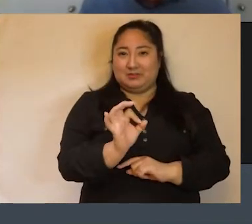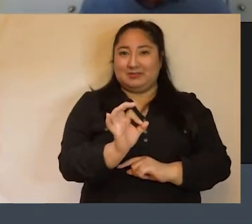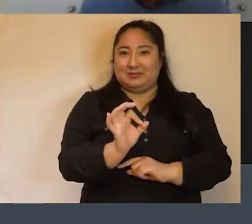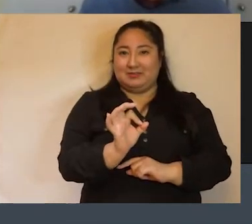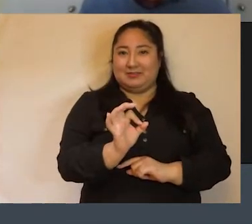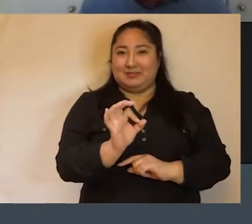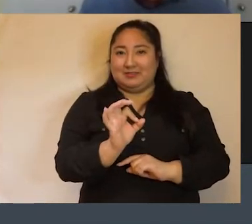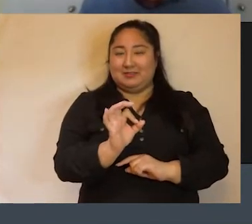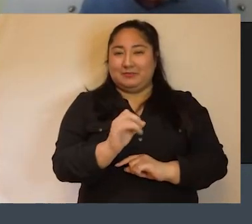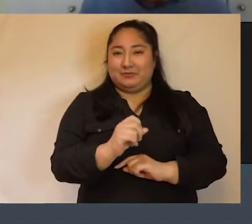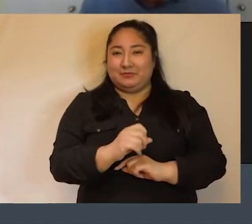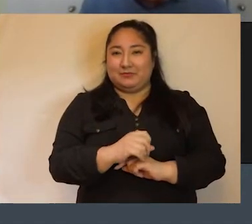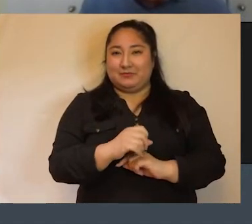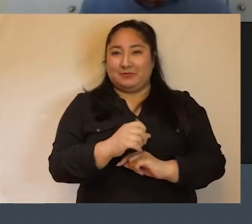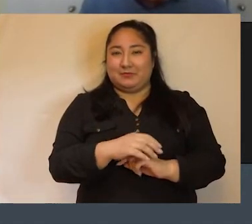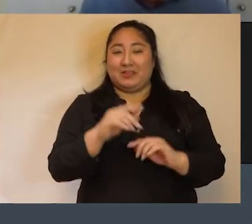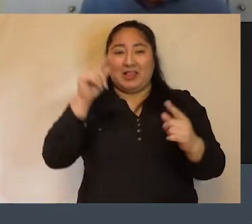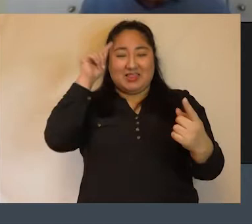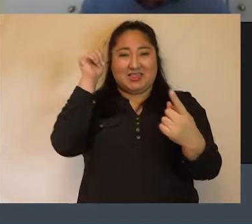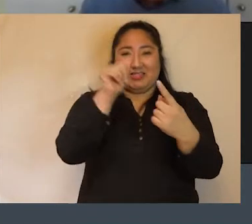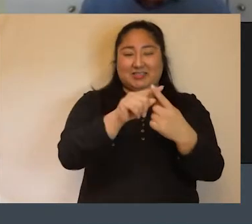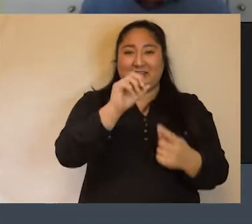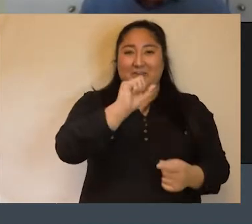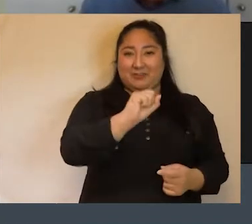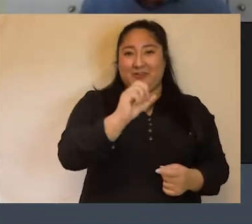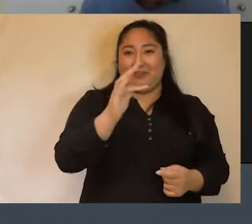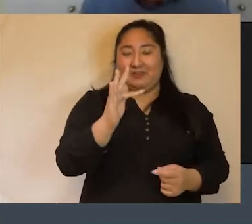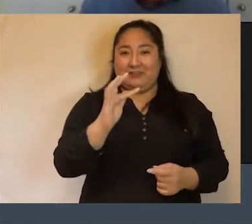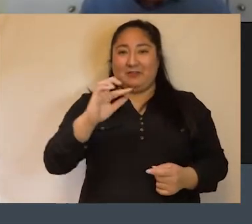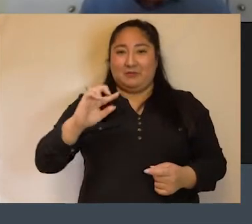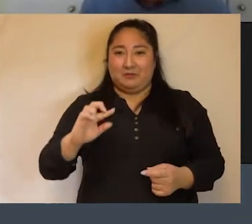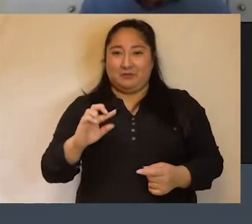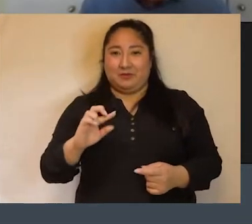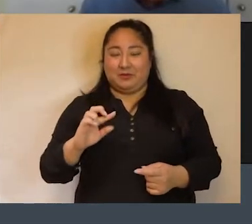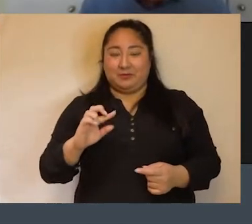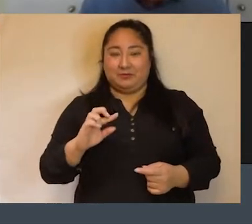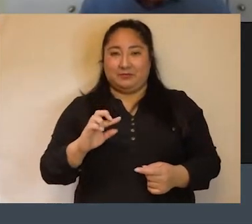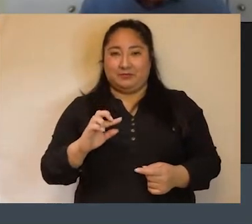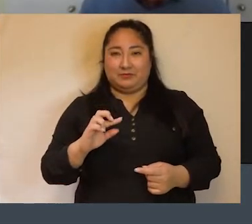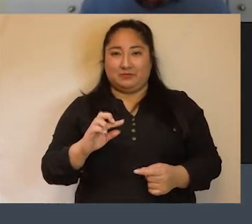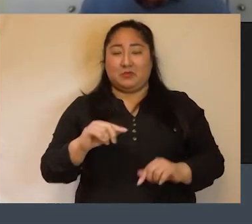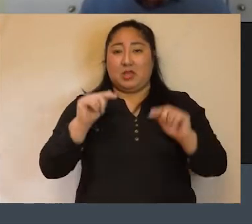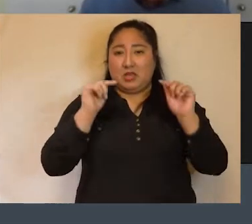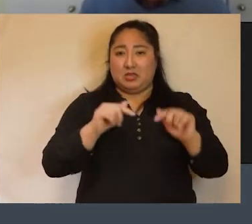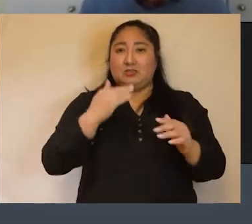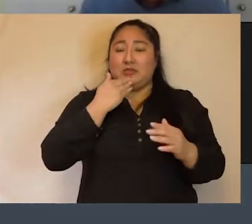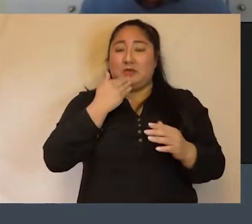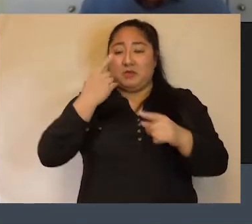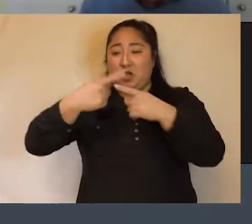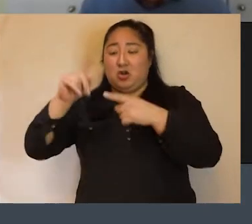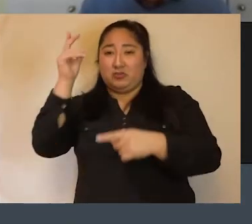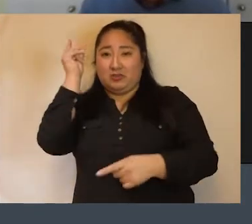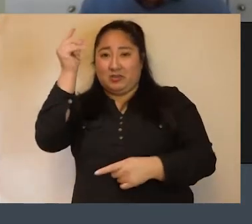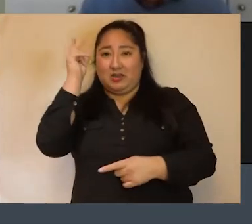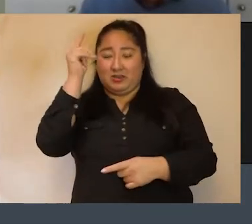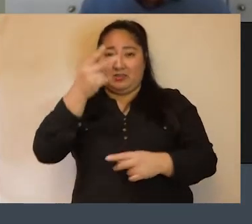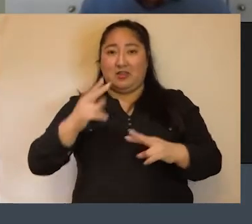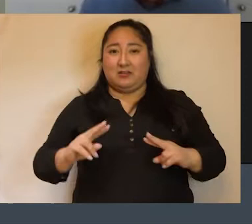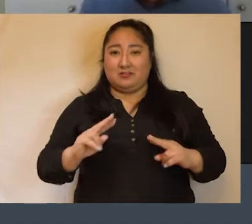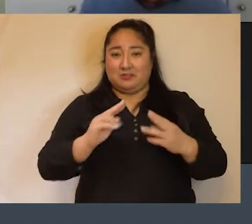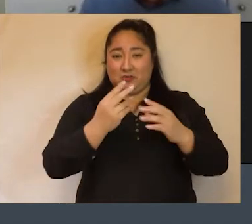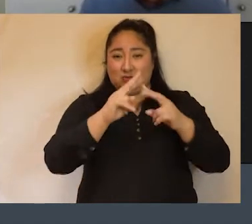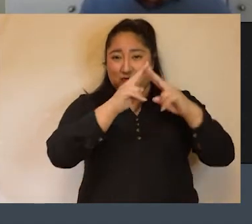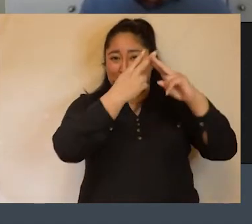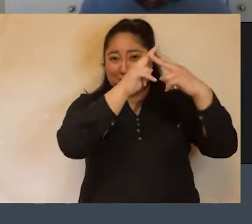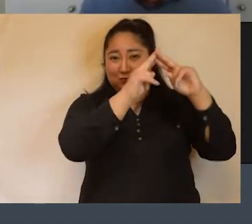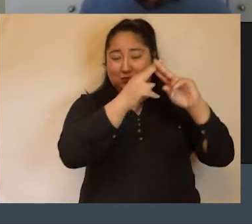los porcentajes especialmente destinados de la AFP y lo que en un momento recolectan sobre sus ganancias, y así como otras ideas que